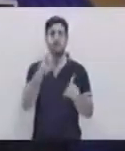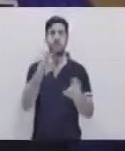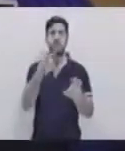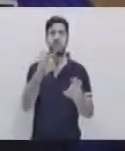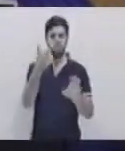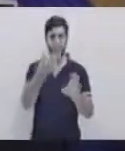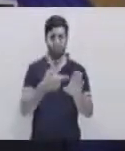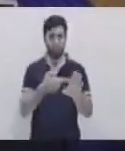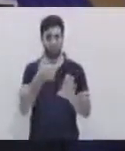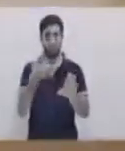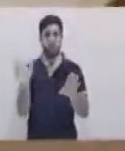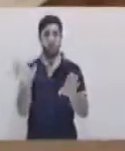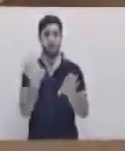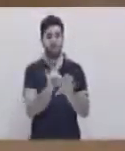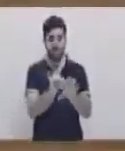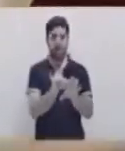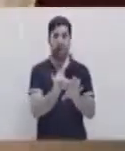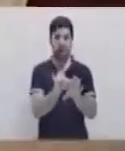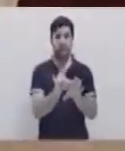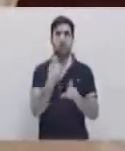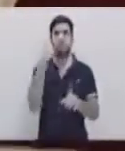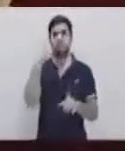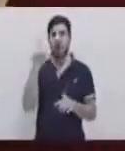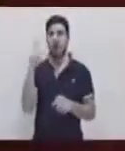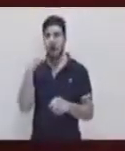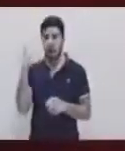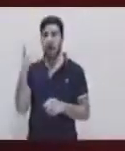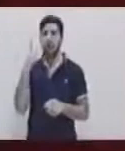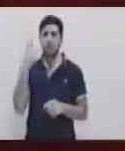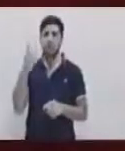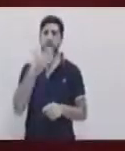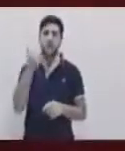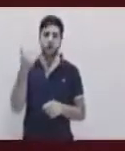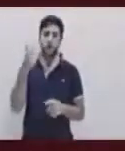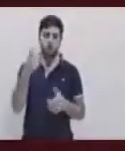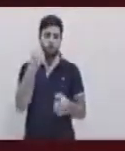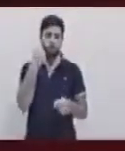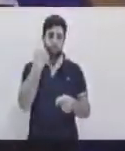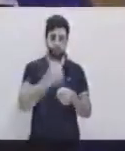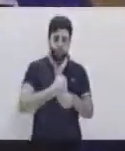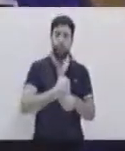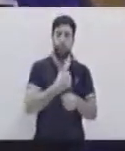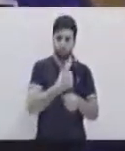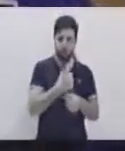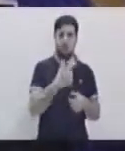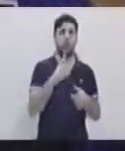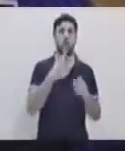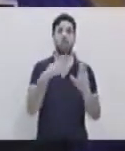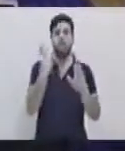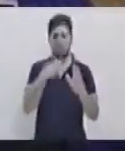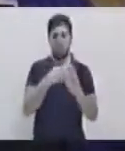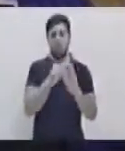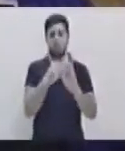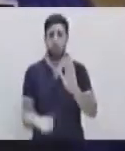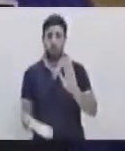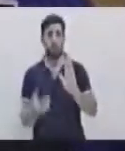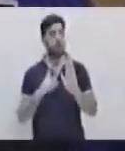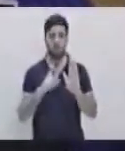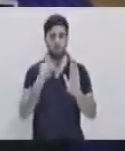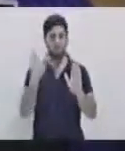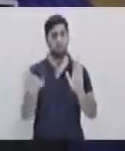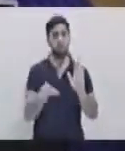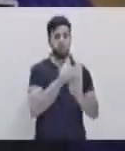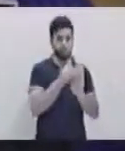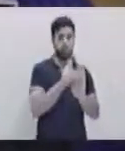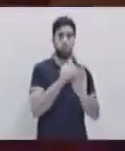silicón en la parte de abajo para que quede esto un poco más firme y no se caiga a la hora de